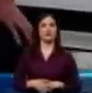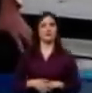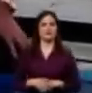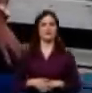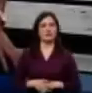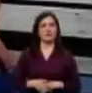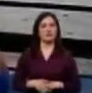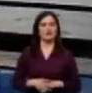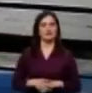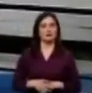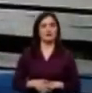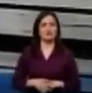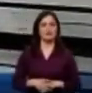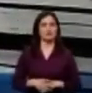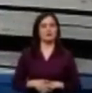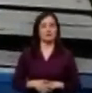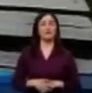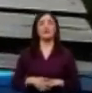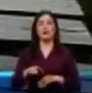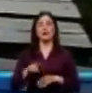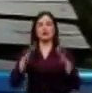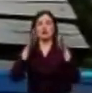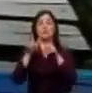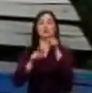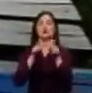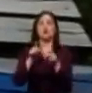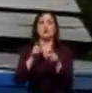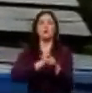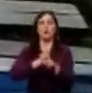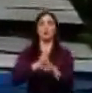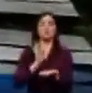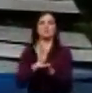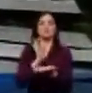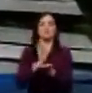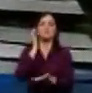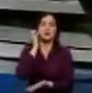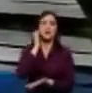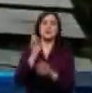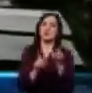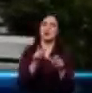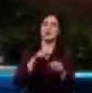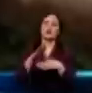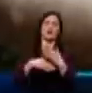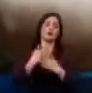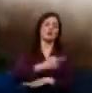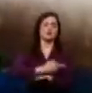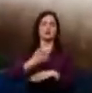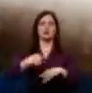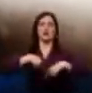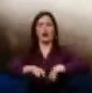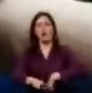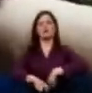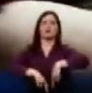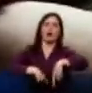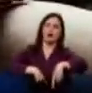lado por los diferentes taludes. Desde aquí hemos podido escuchar las versiones y sobre todo los testimonios desde los ciudadanos que tienen que realizar